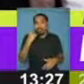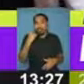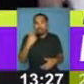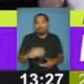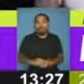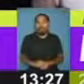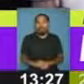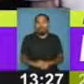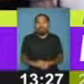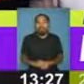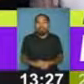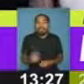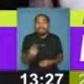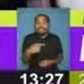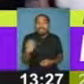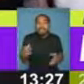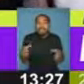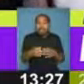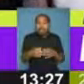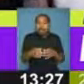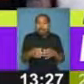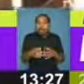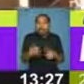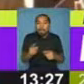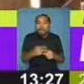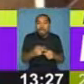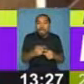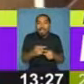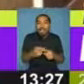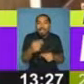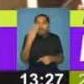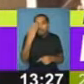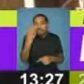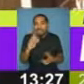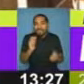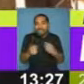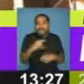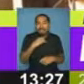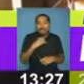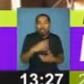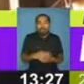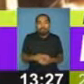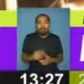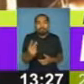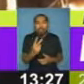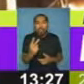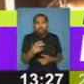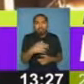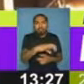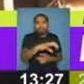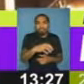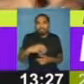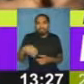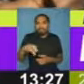Frente Cambia Jujuy en la gestión de gobierno en Perico. Así que dos grandes ciudades en Perico que tiene